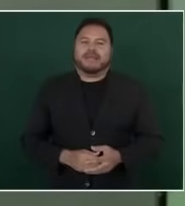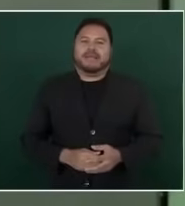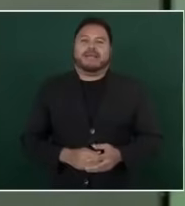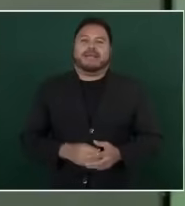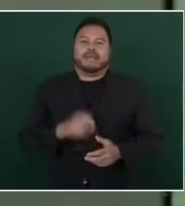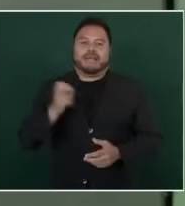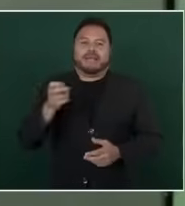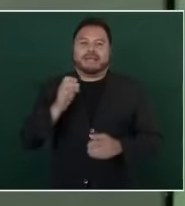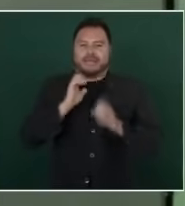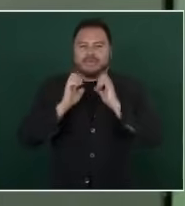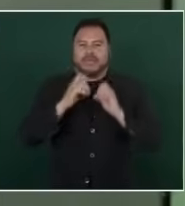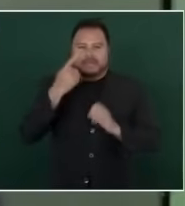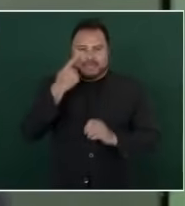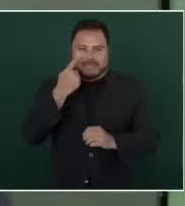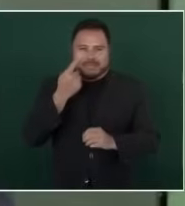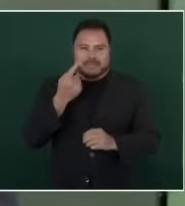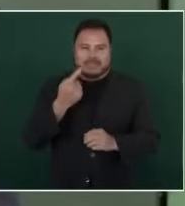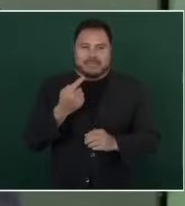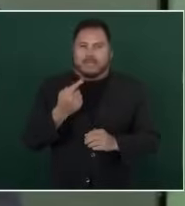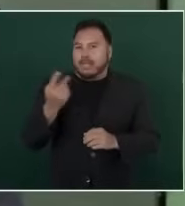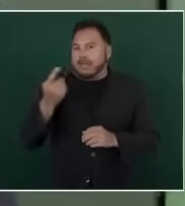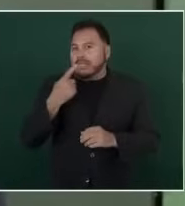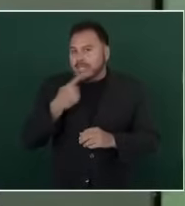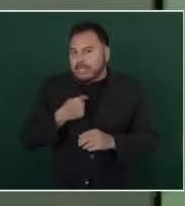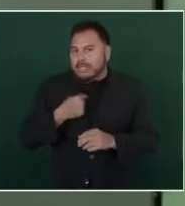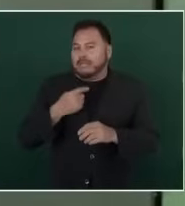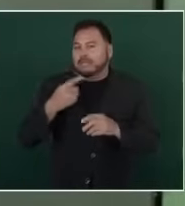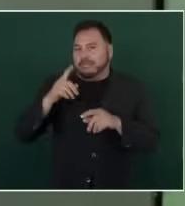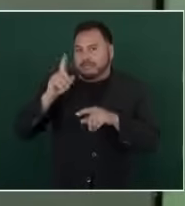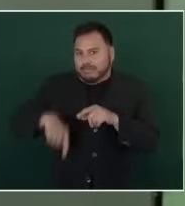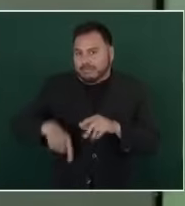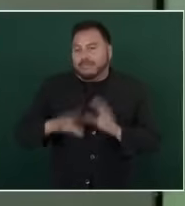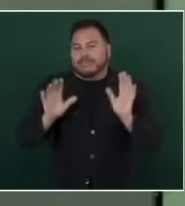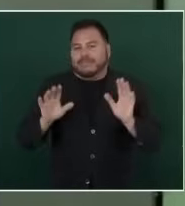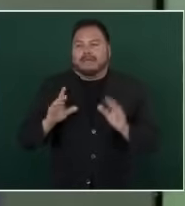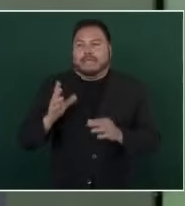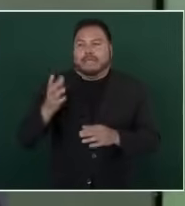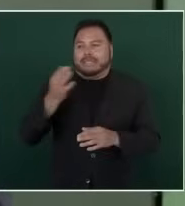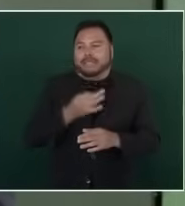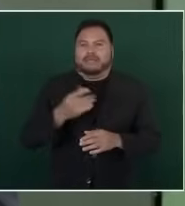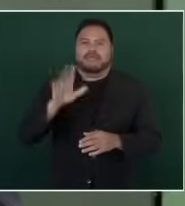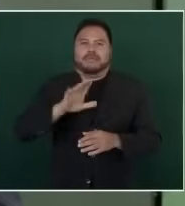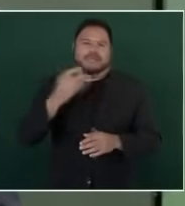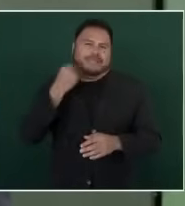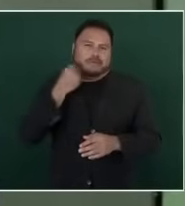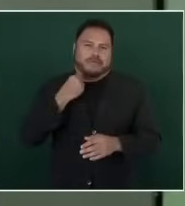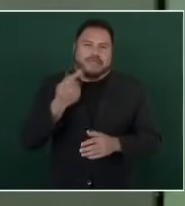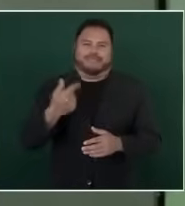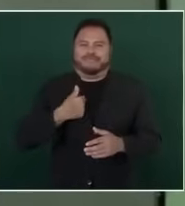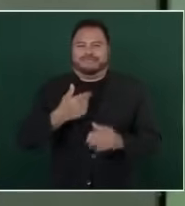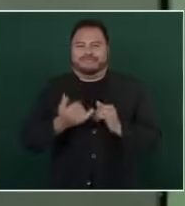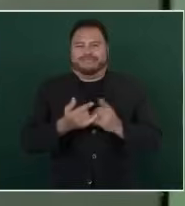¿Por qué no pones? Todavía no nos han notificado. Ya parezco abogado huizacher